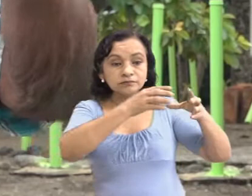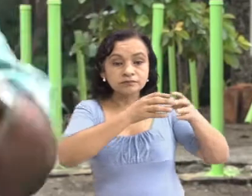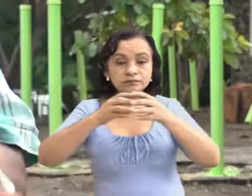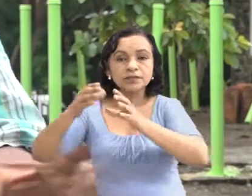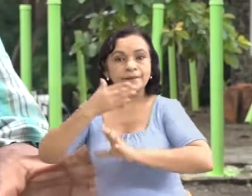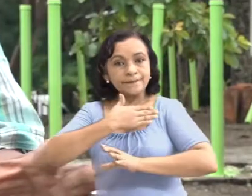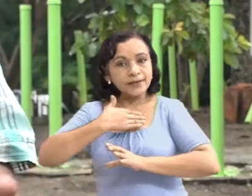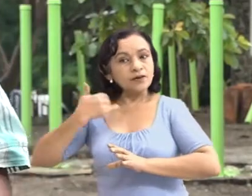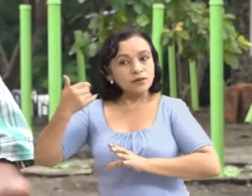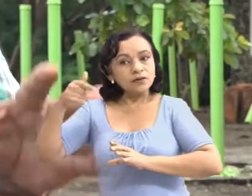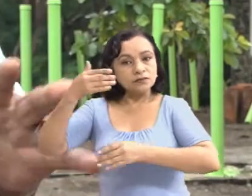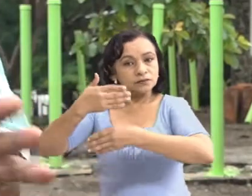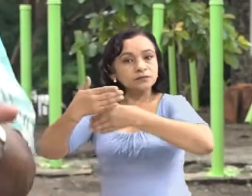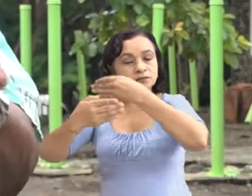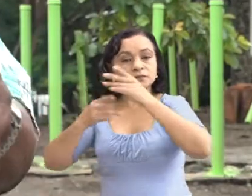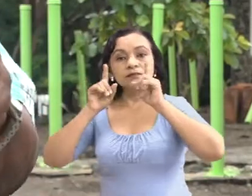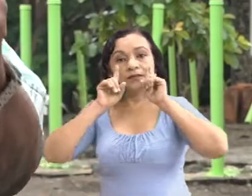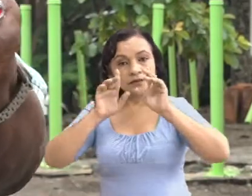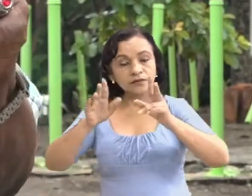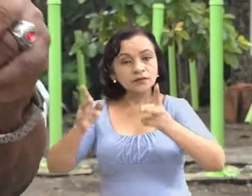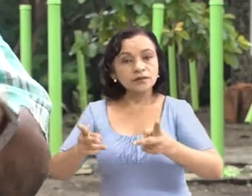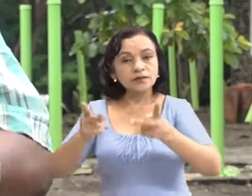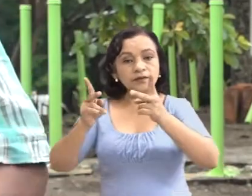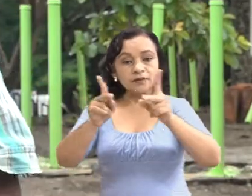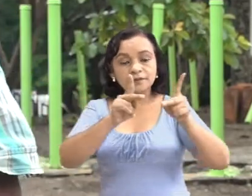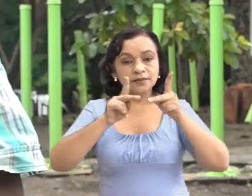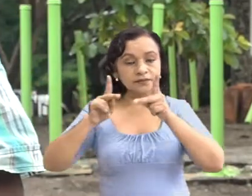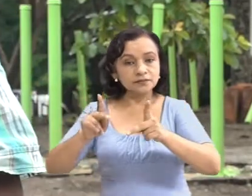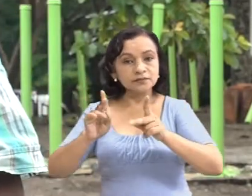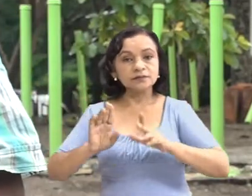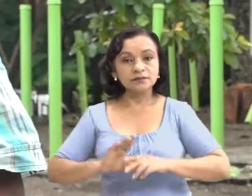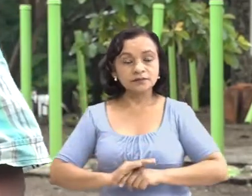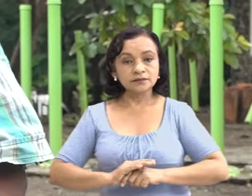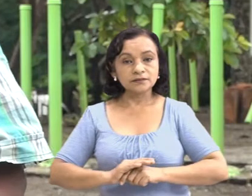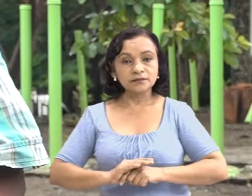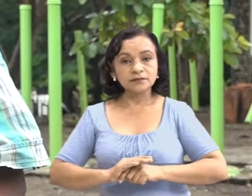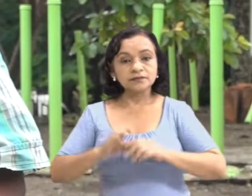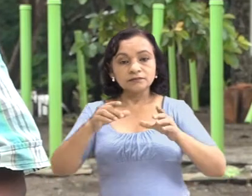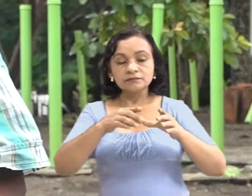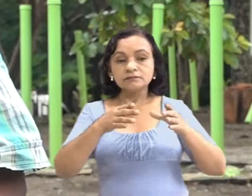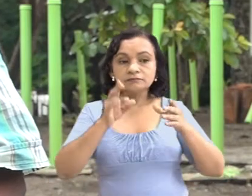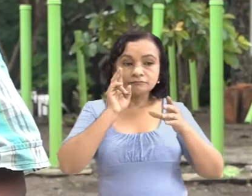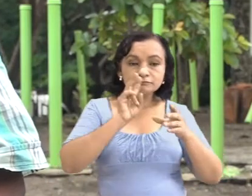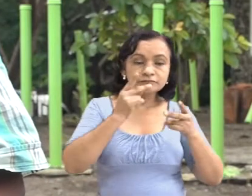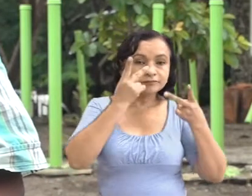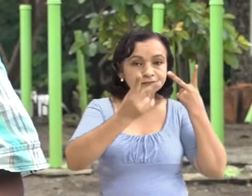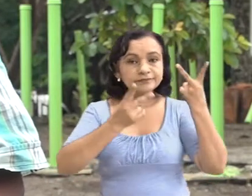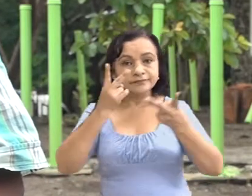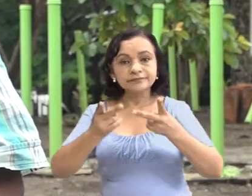de mejores condiciones para salvaguardar a toda esa gente que anda ahí huyendo del flagelo del Cerro